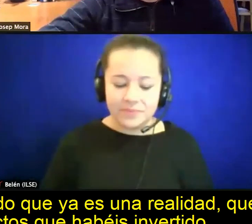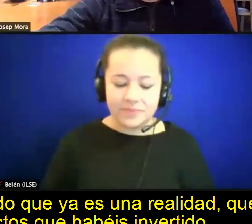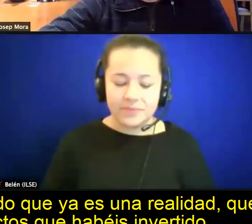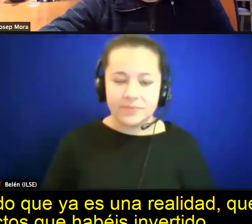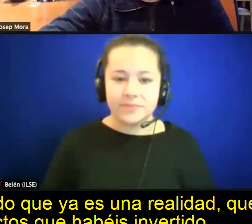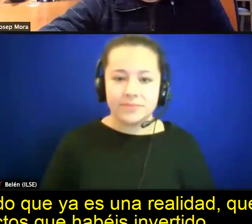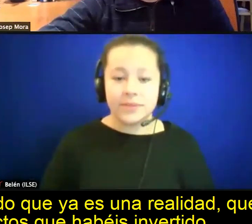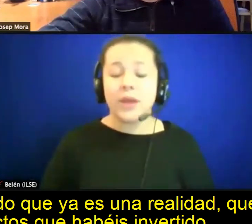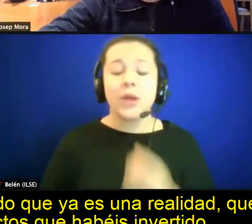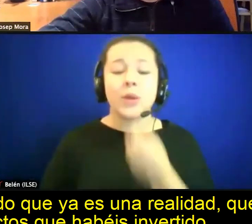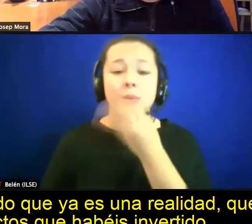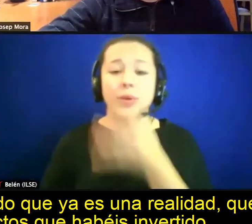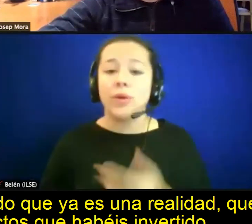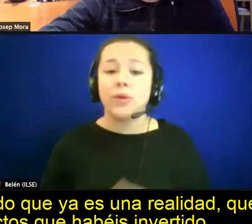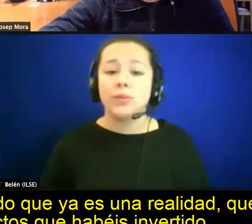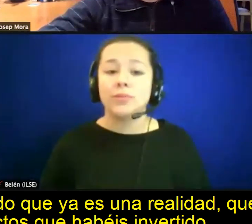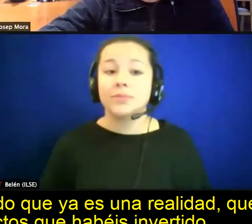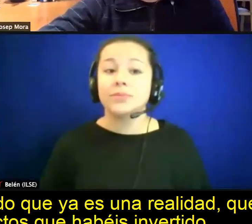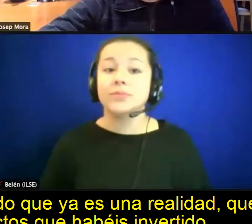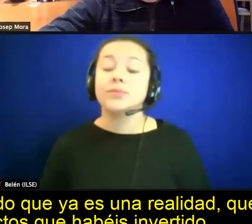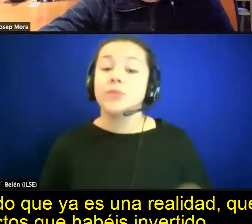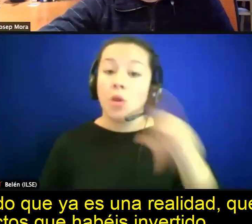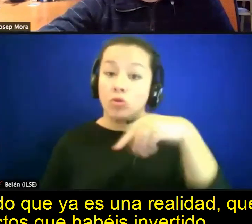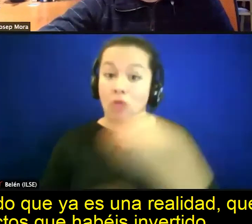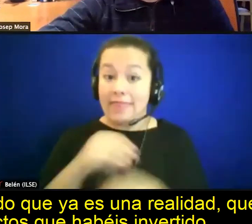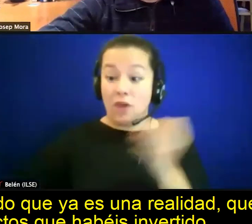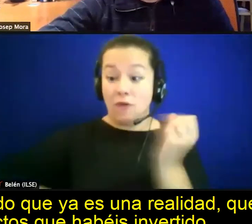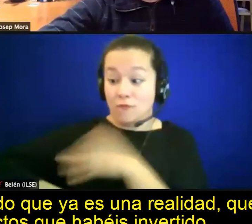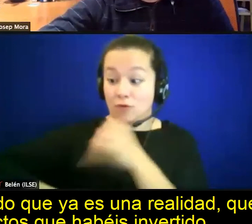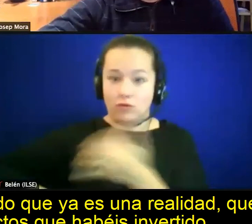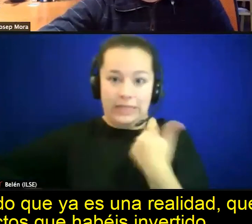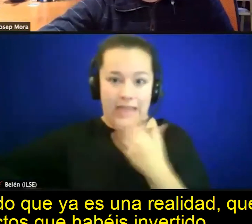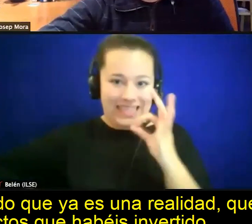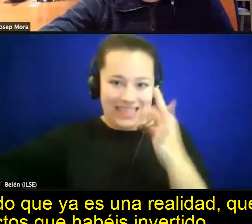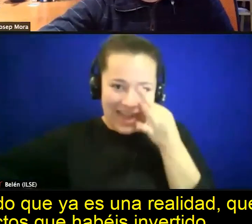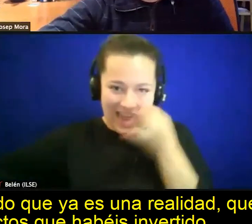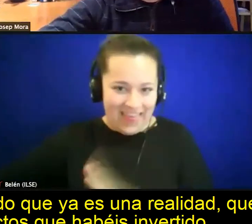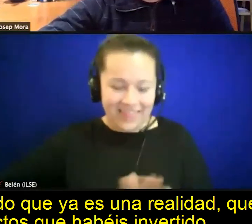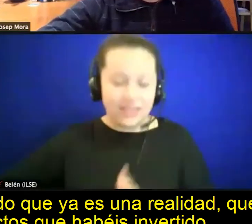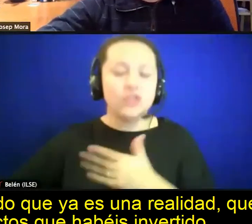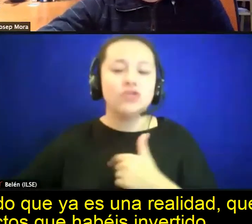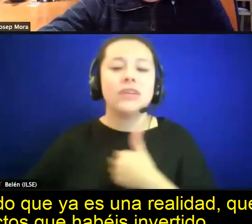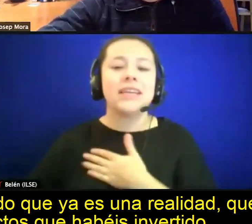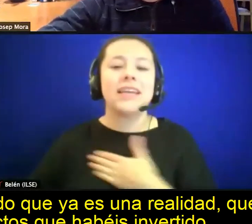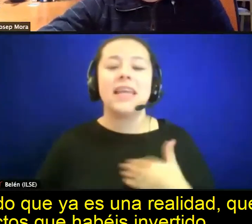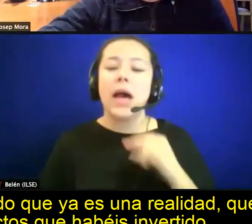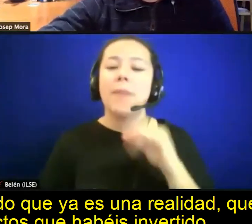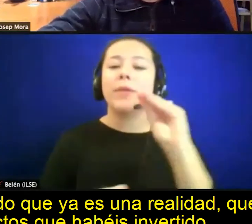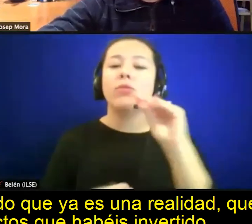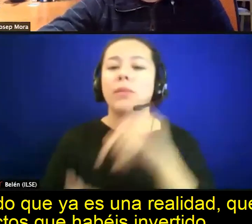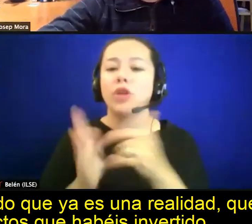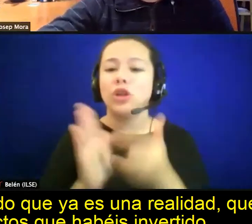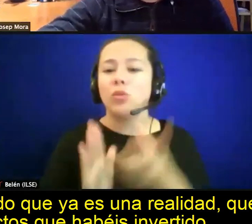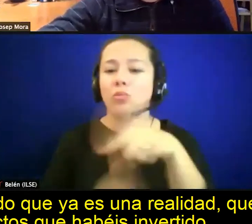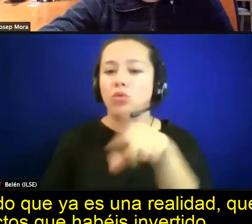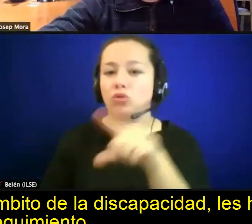Mientras constituís el fondo ya es una realidad, quería preguntarte por los proyectos que habéis invertido en el Equity for